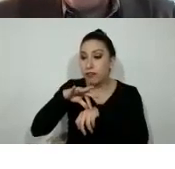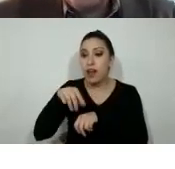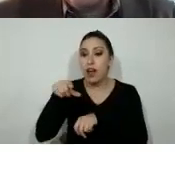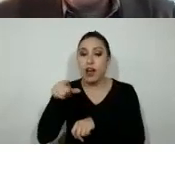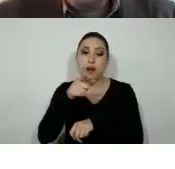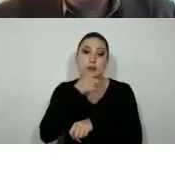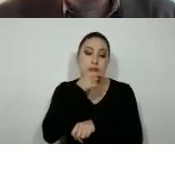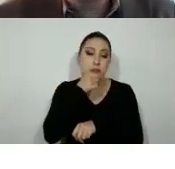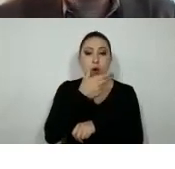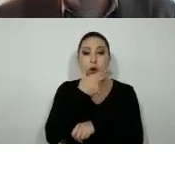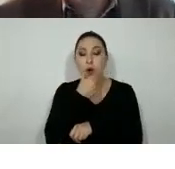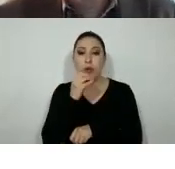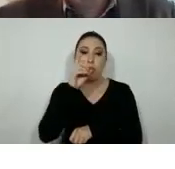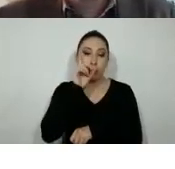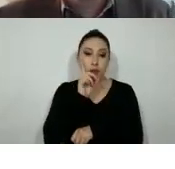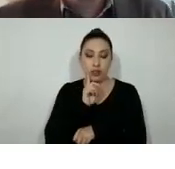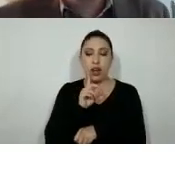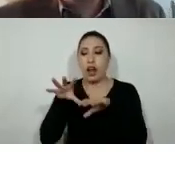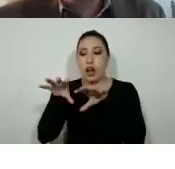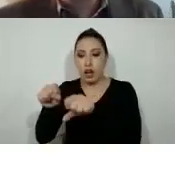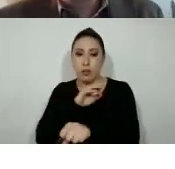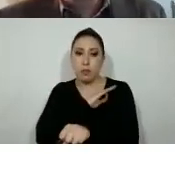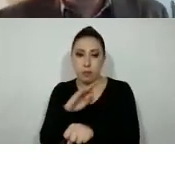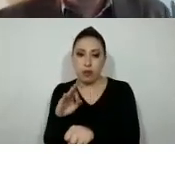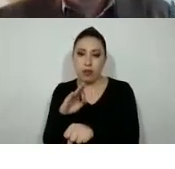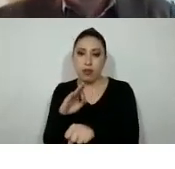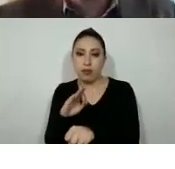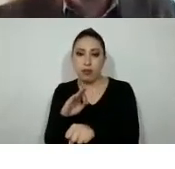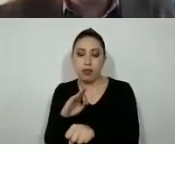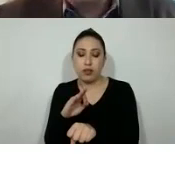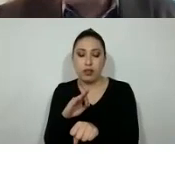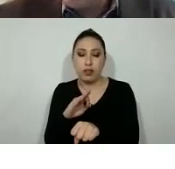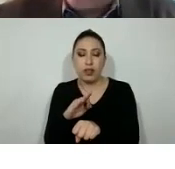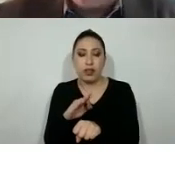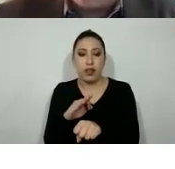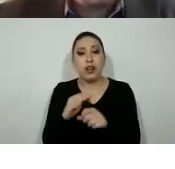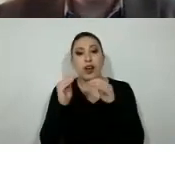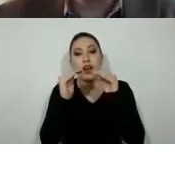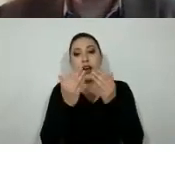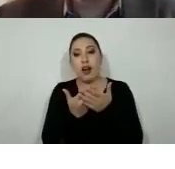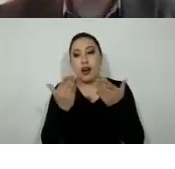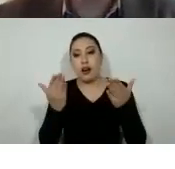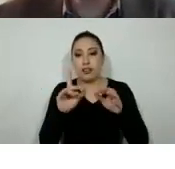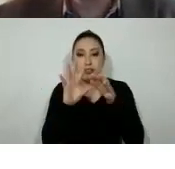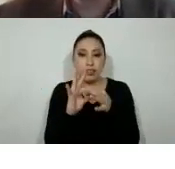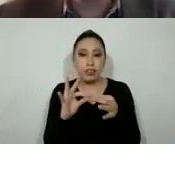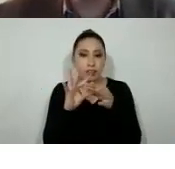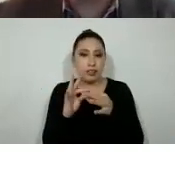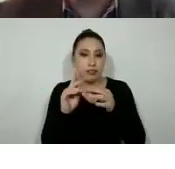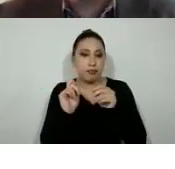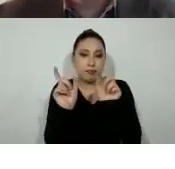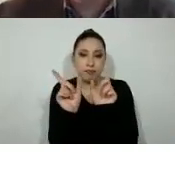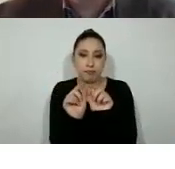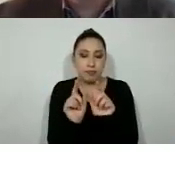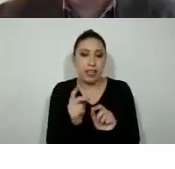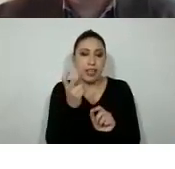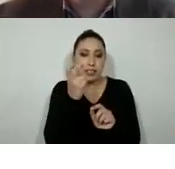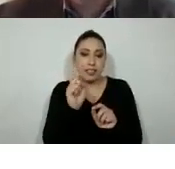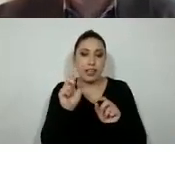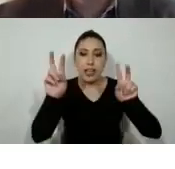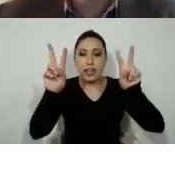de policía y entonces ocurra la detención. En términos muy generales, pues esa es la flagrancia, esa es